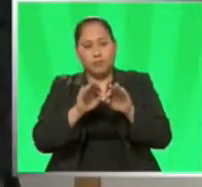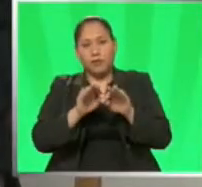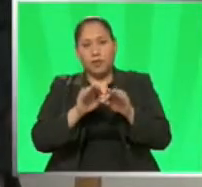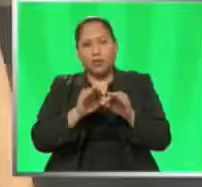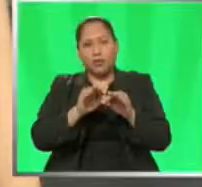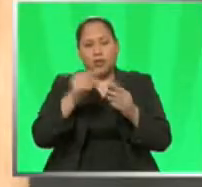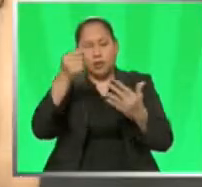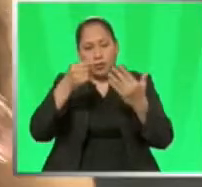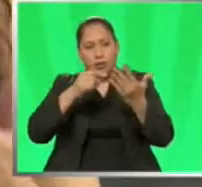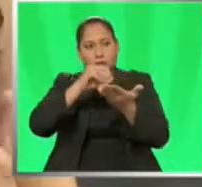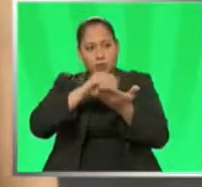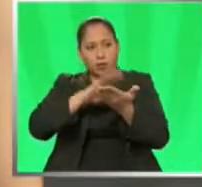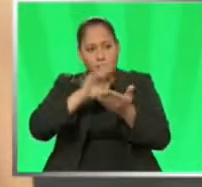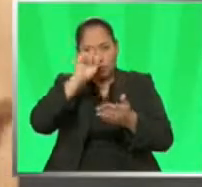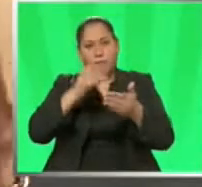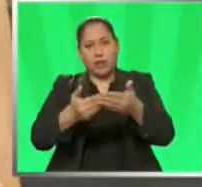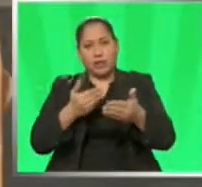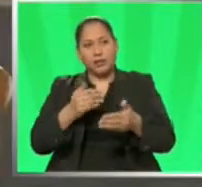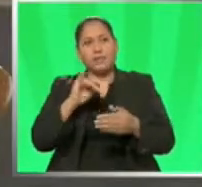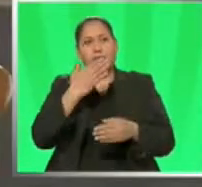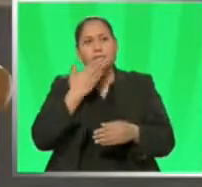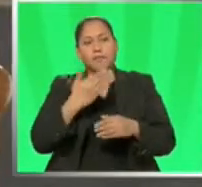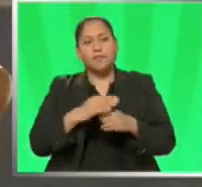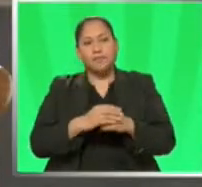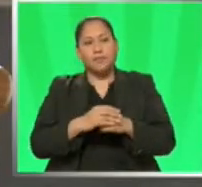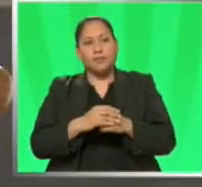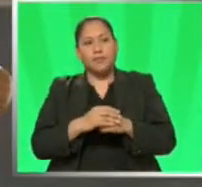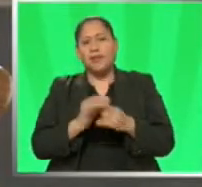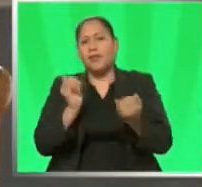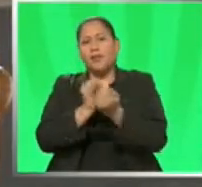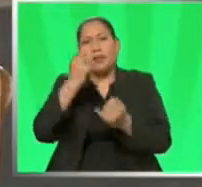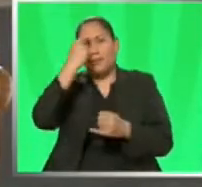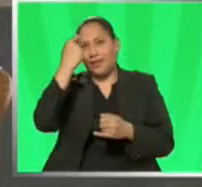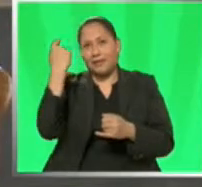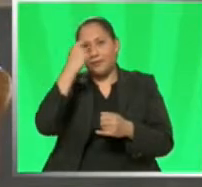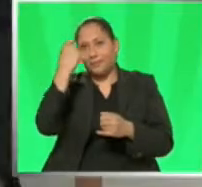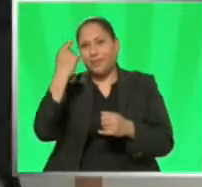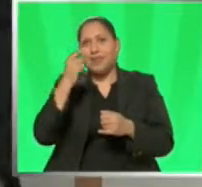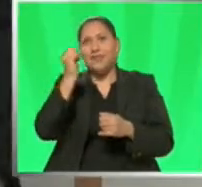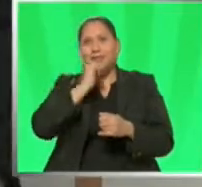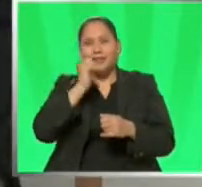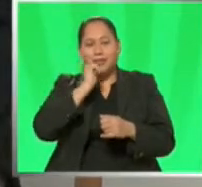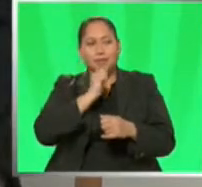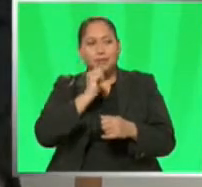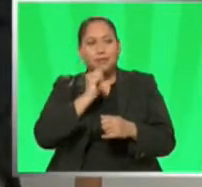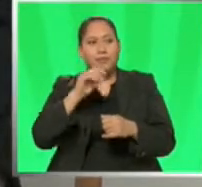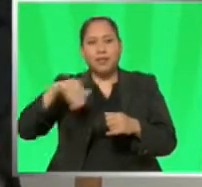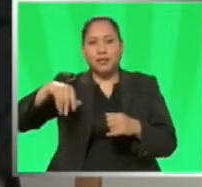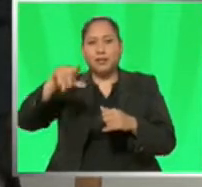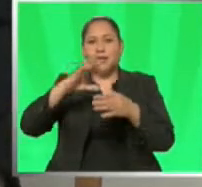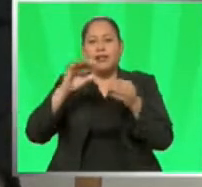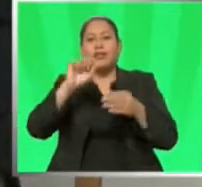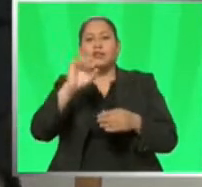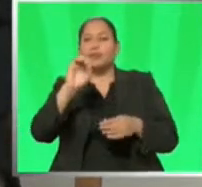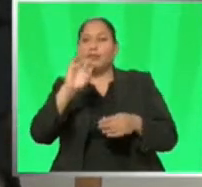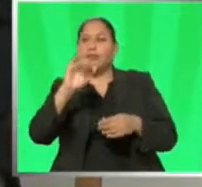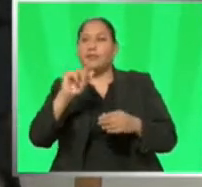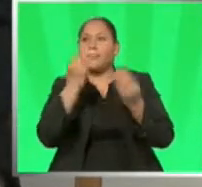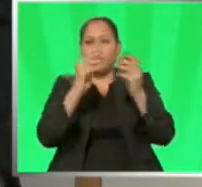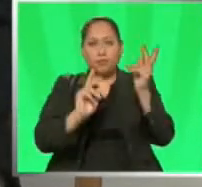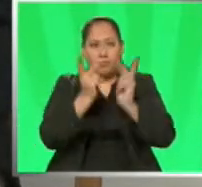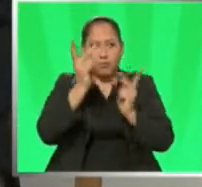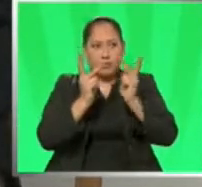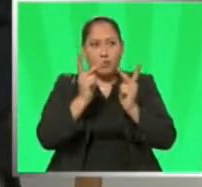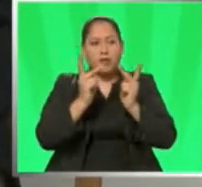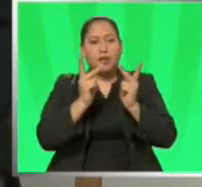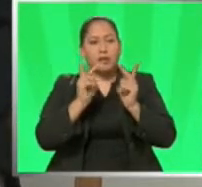en cuenta con tiempo, ¿no? Claro, y los niños es muy fácil, es simple y sencillamente, como decía Sofía, hay una gran variedad de verduras, hay una